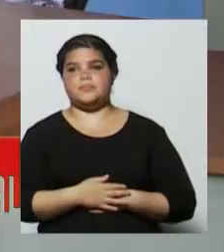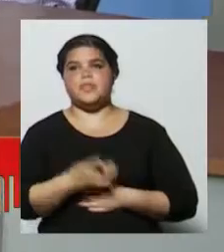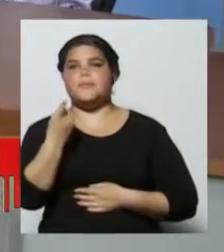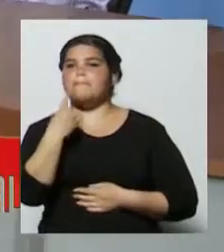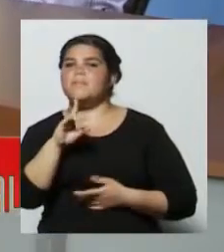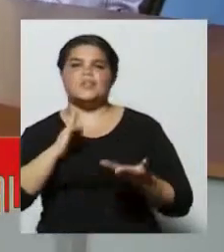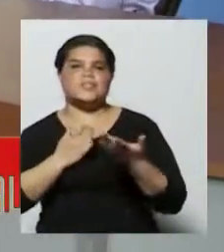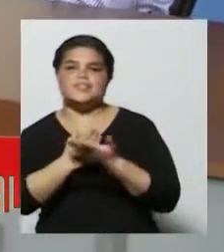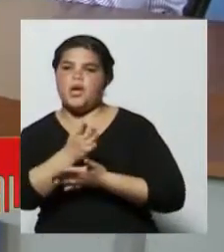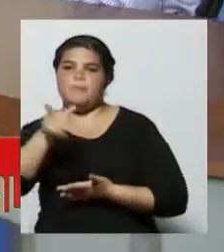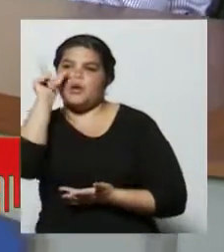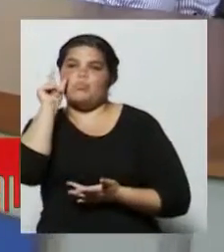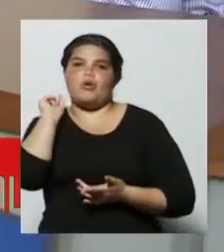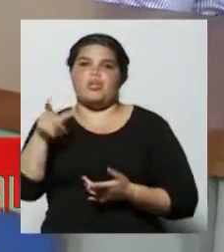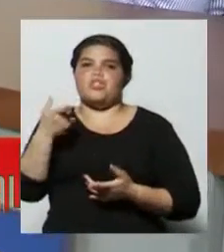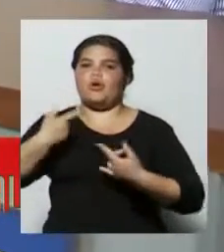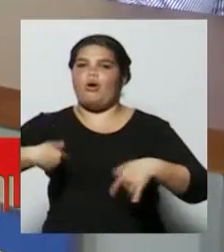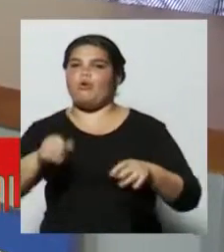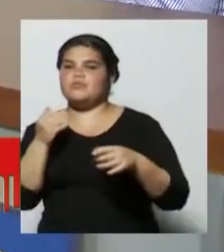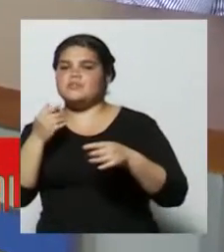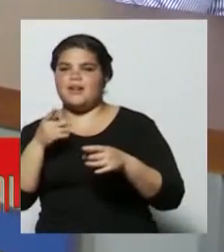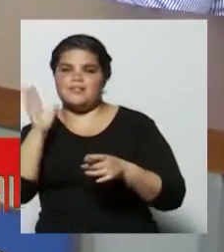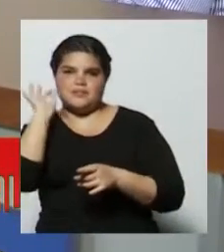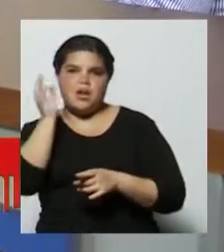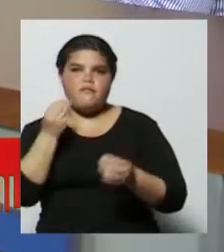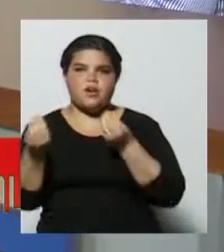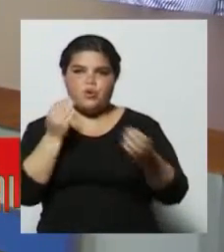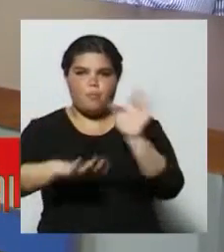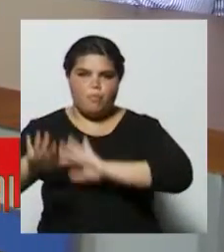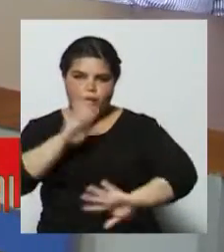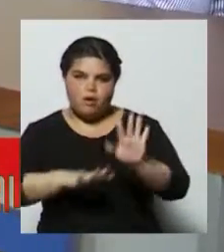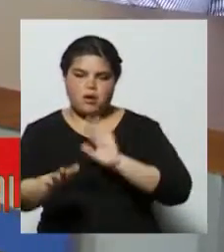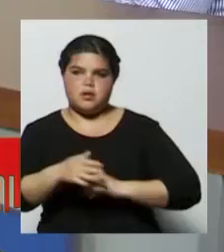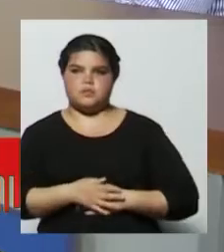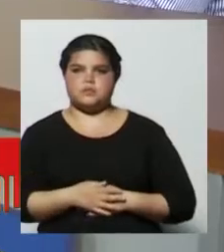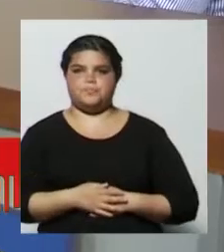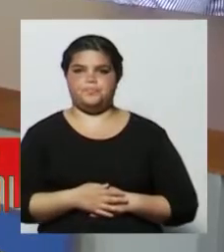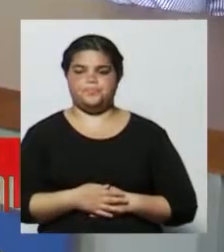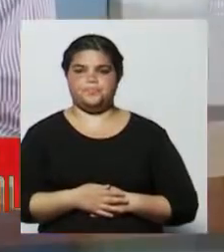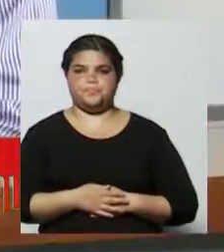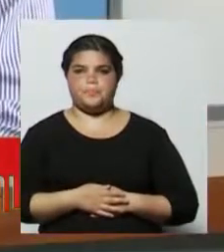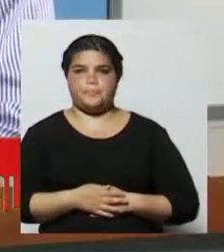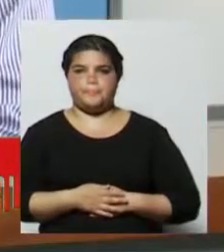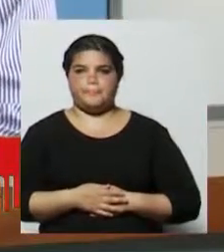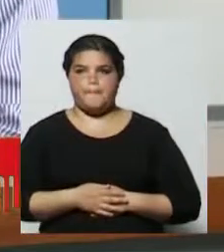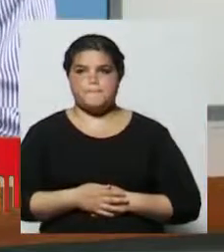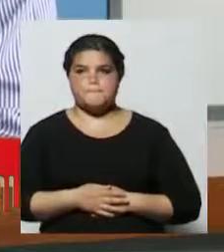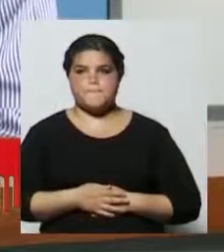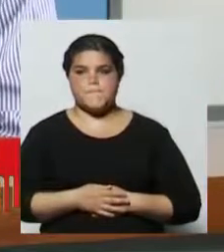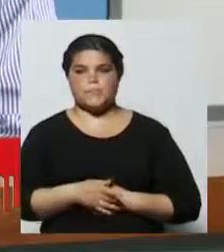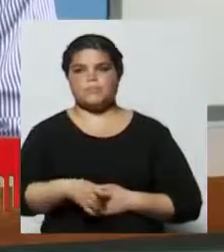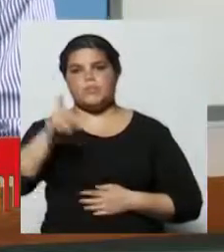la manga. La literatura económica, cuando se habla de nuevos paquetes económicos,